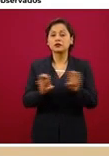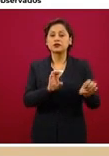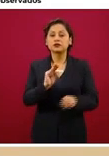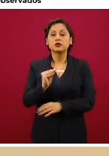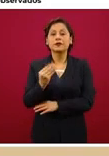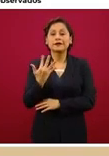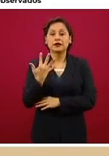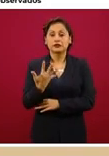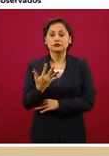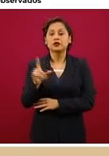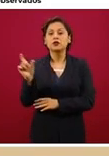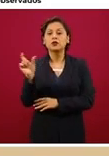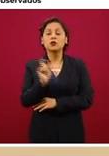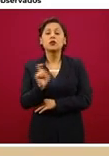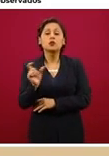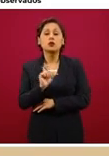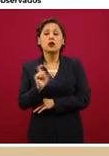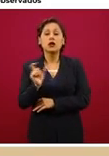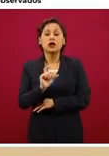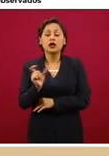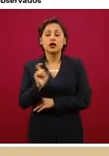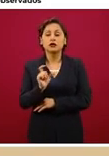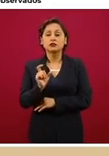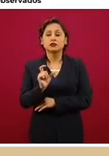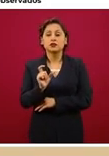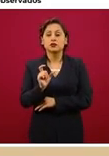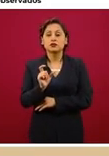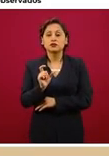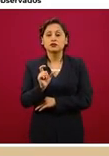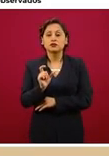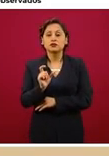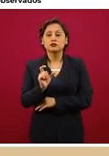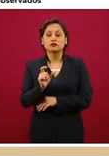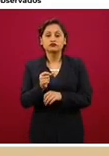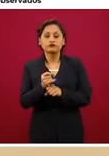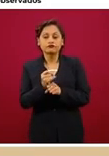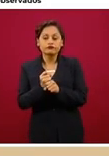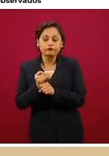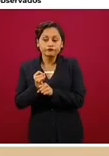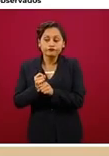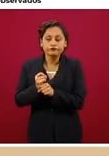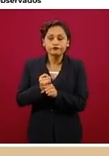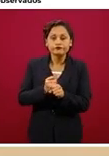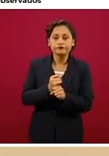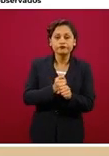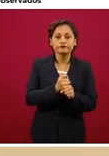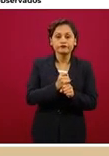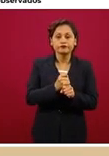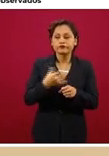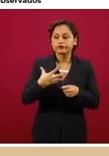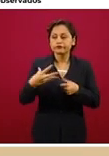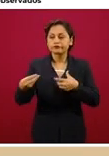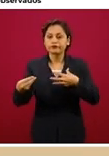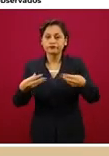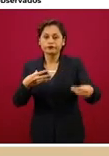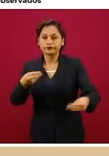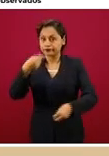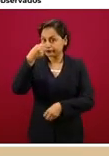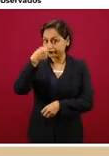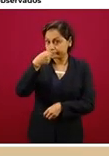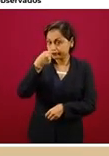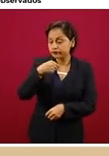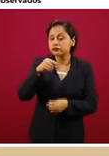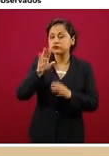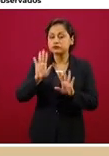cuando empezaron los planes de preparación para epidemias con el modelo de las pandemias de influenza, se empezó a trabajar